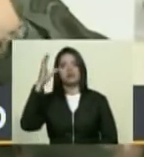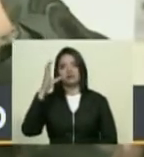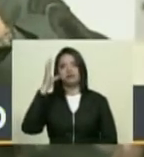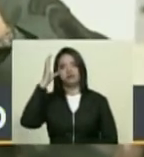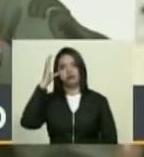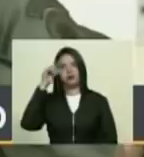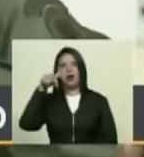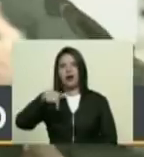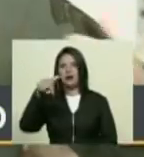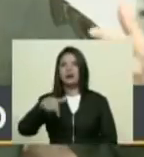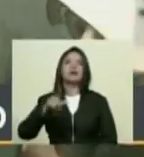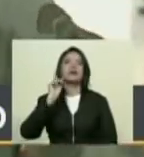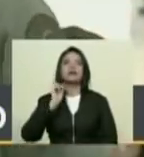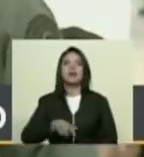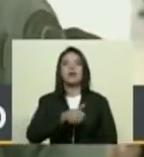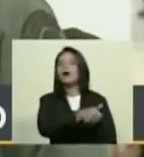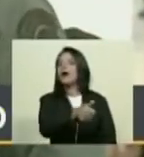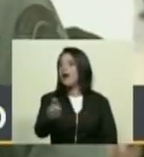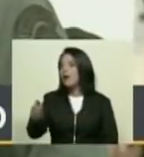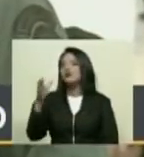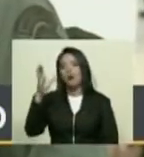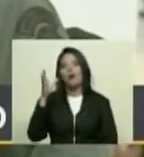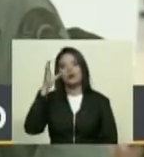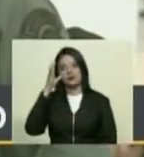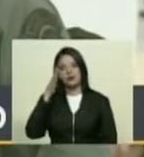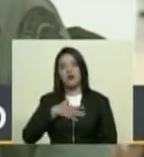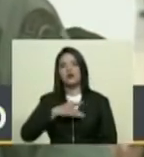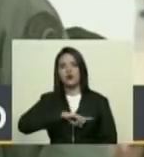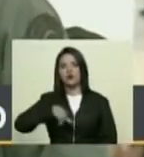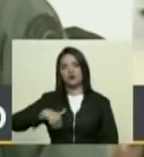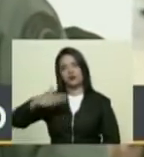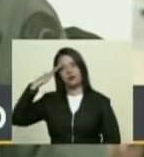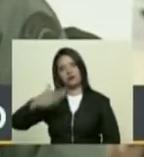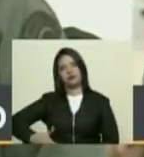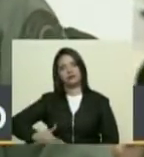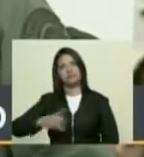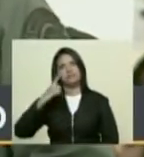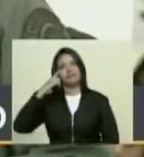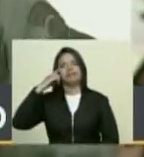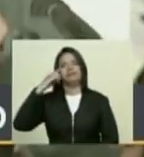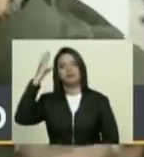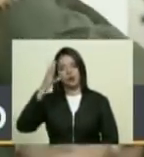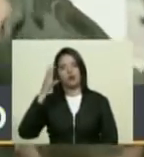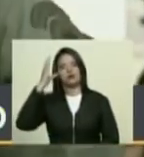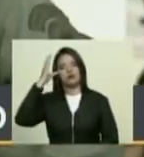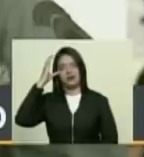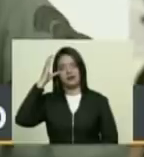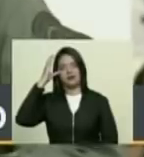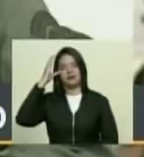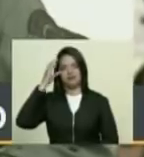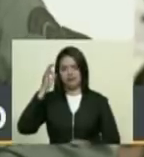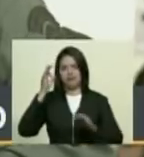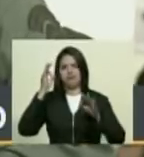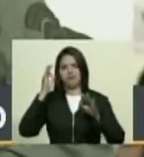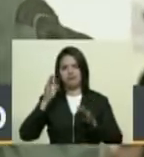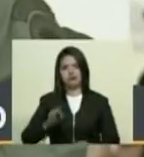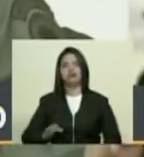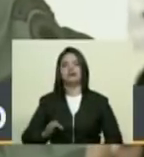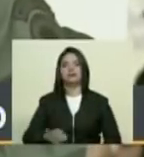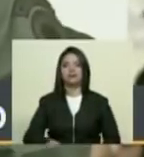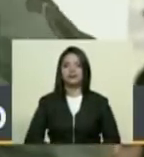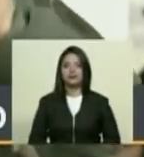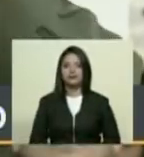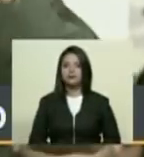del papel que tiene que jugar cada quien. Nosotros los soldados tenemos la conciencia segura, cierta,